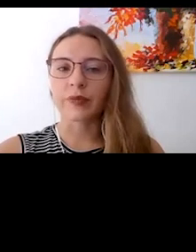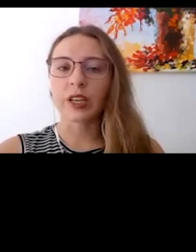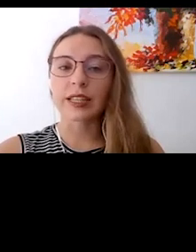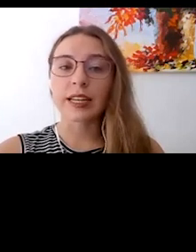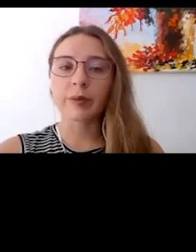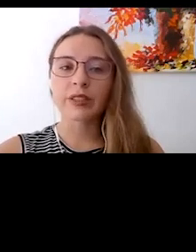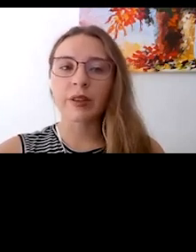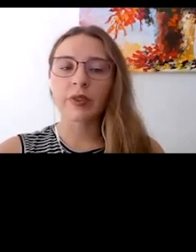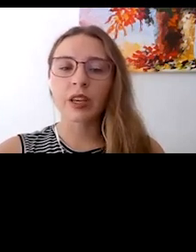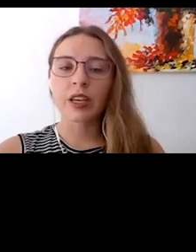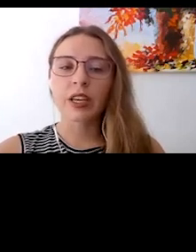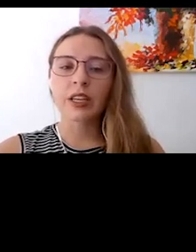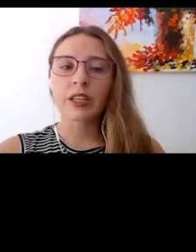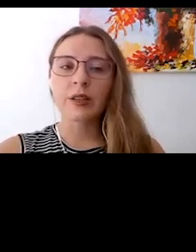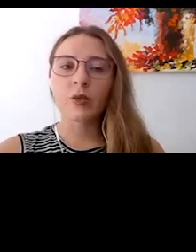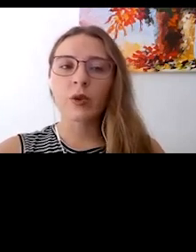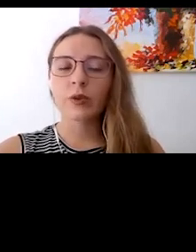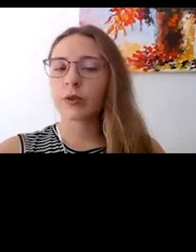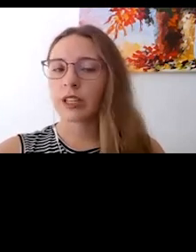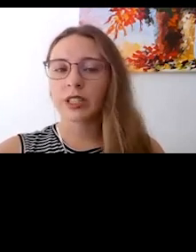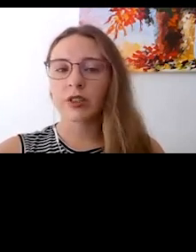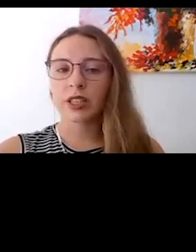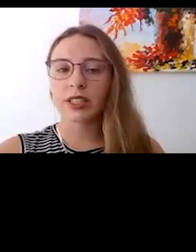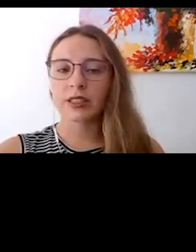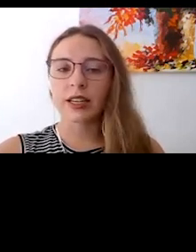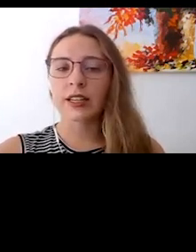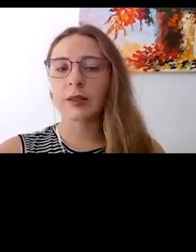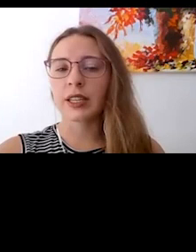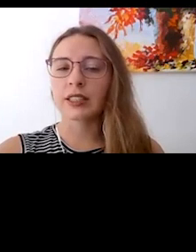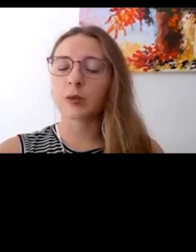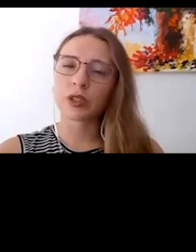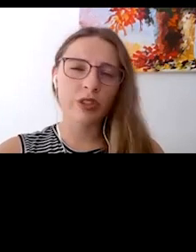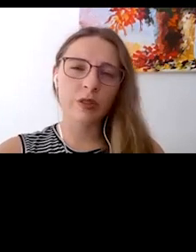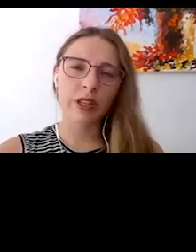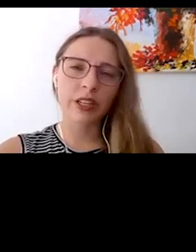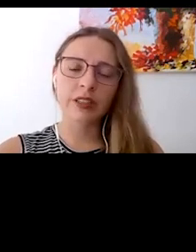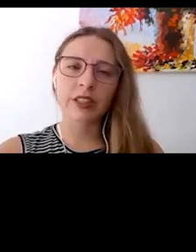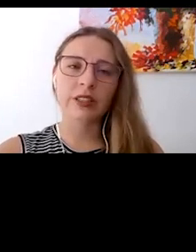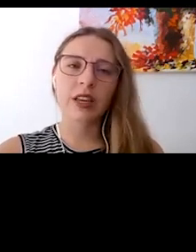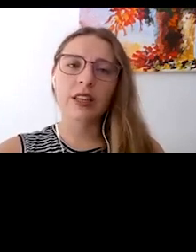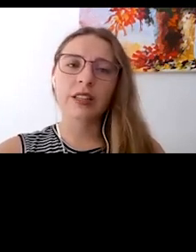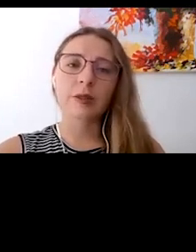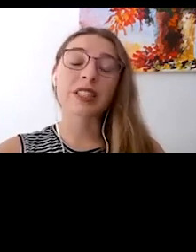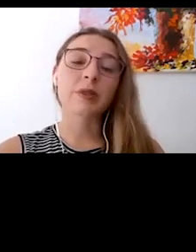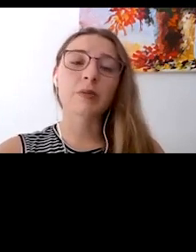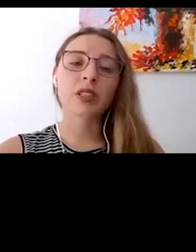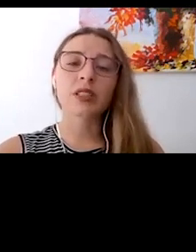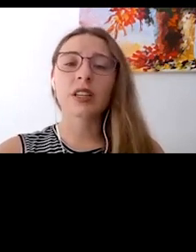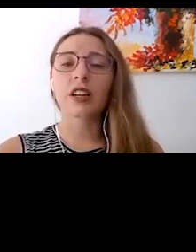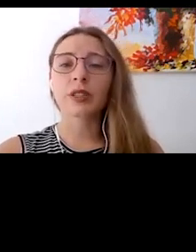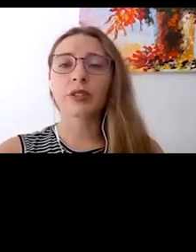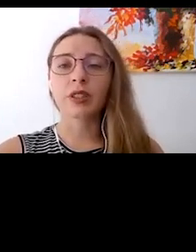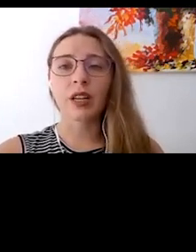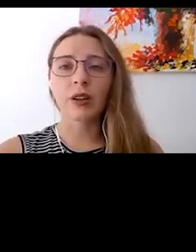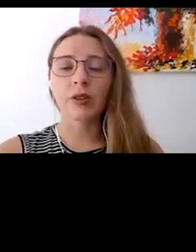de la empresa. Y únicamente quiero aclarar el tema de las disposiciones disciplinarias, que es de las partes más importantes